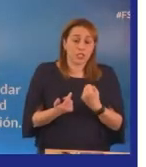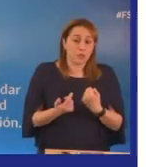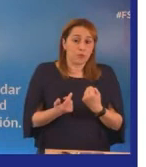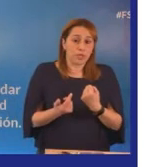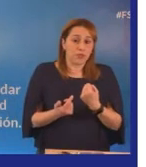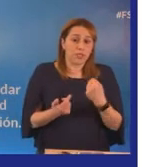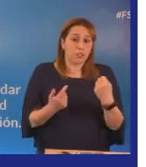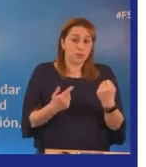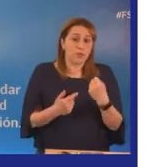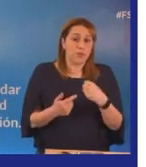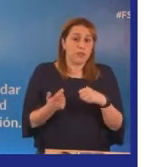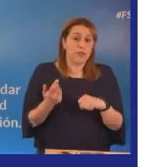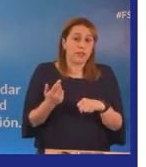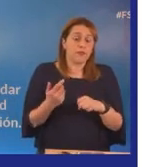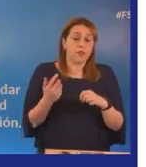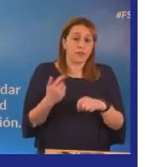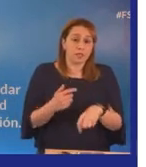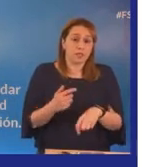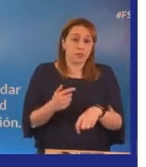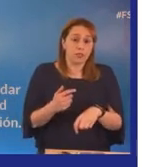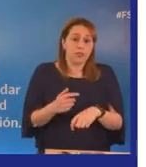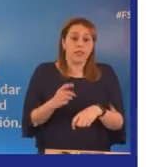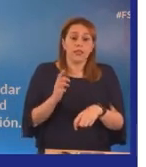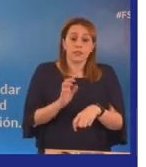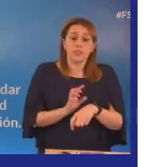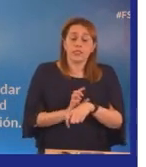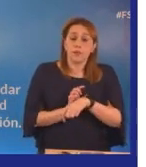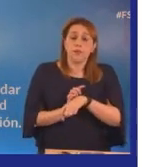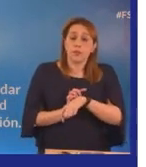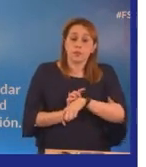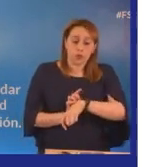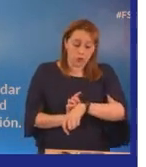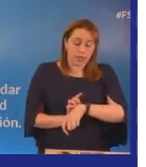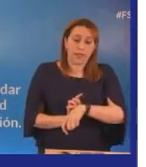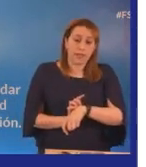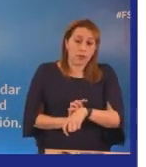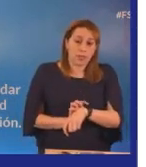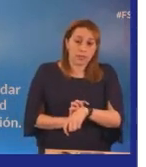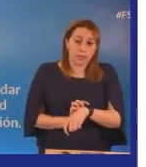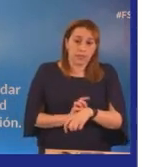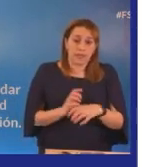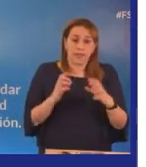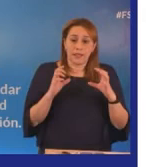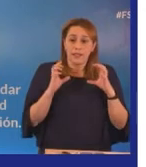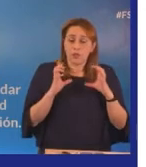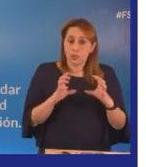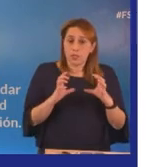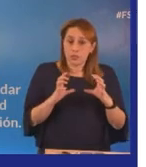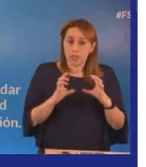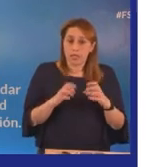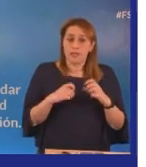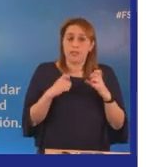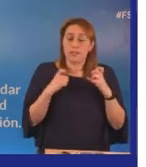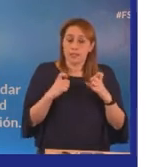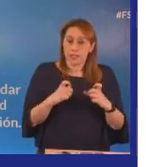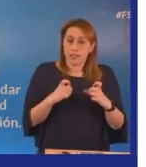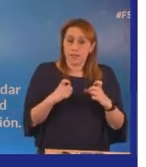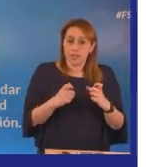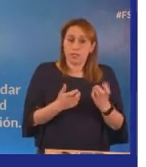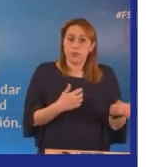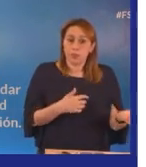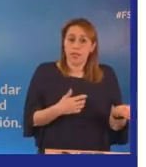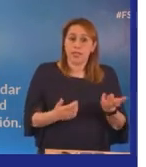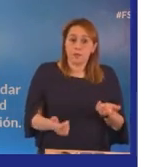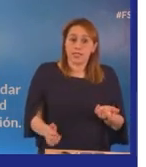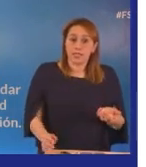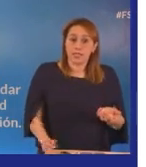dispositivos en este momento que nos permiten dar información, entonces también podemos colocar relojes que tengan números grandes y que tengan la